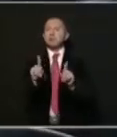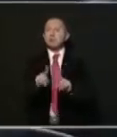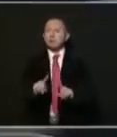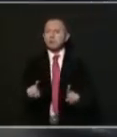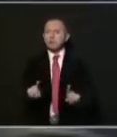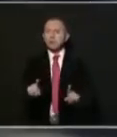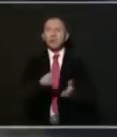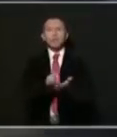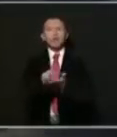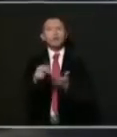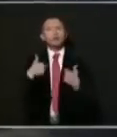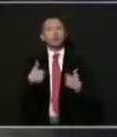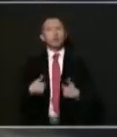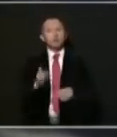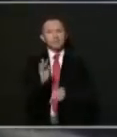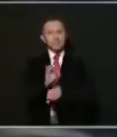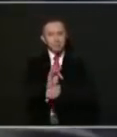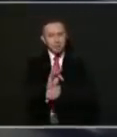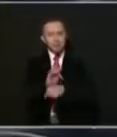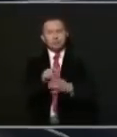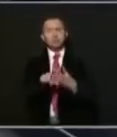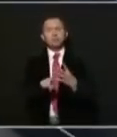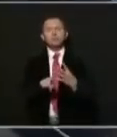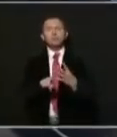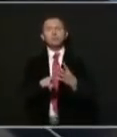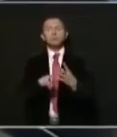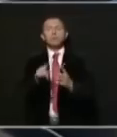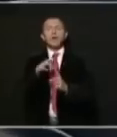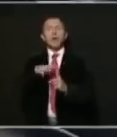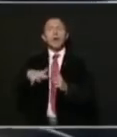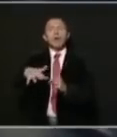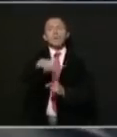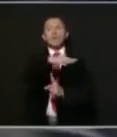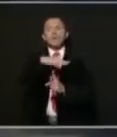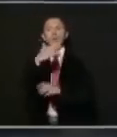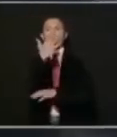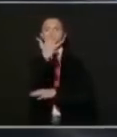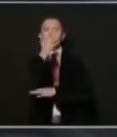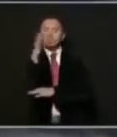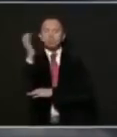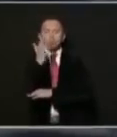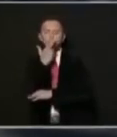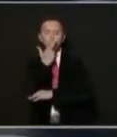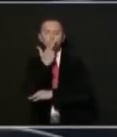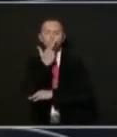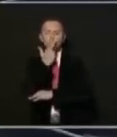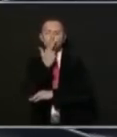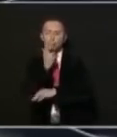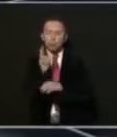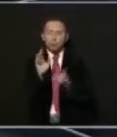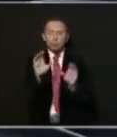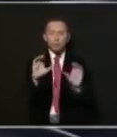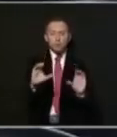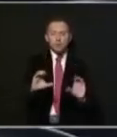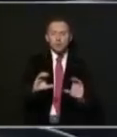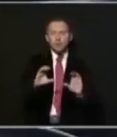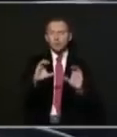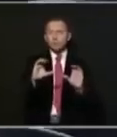la protección del medio ambiente y el respeto de los